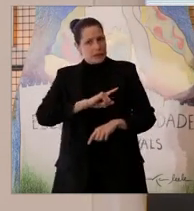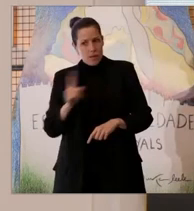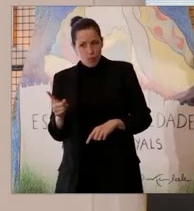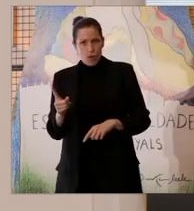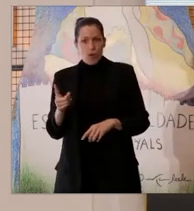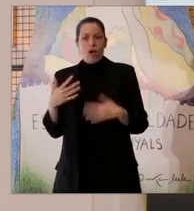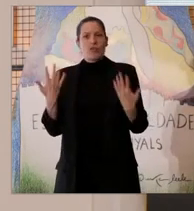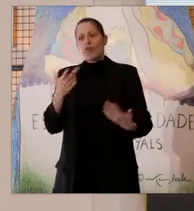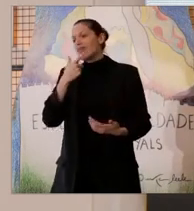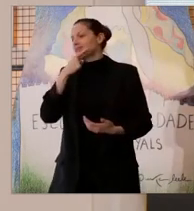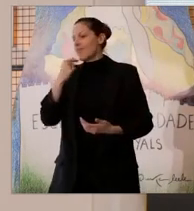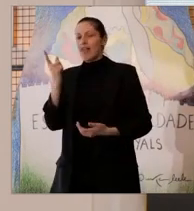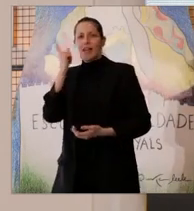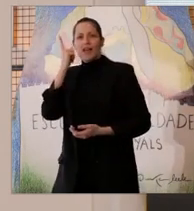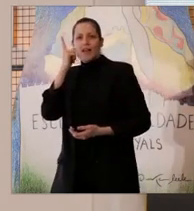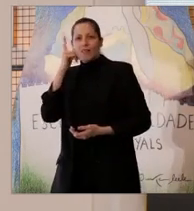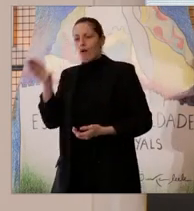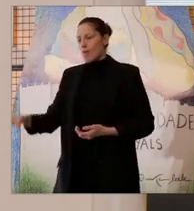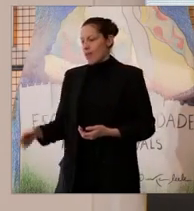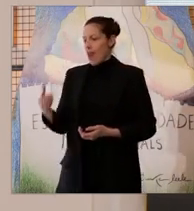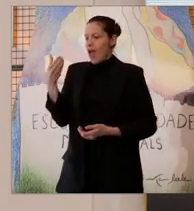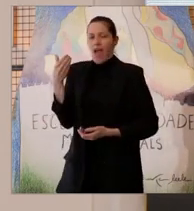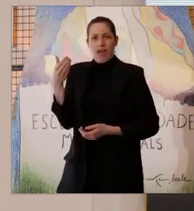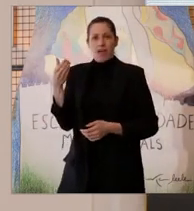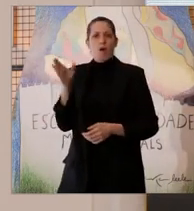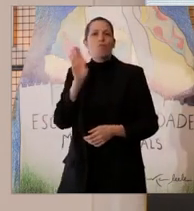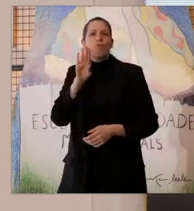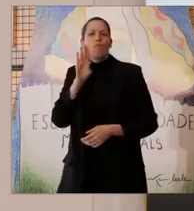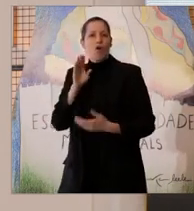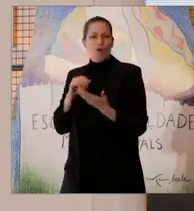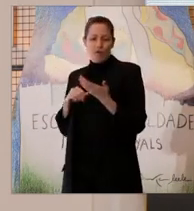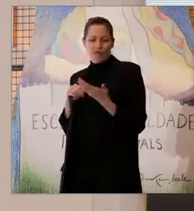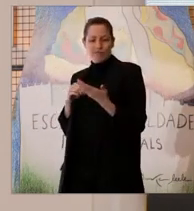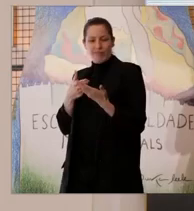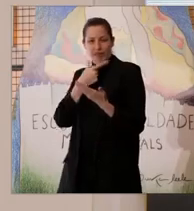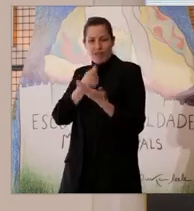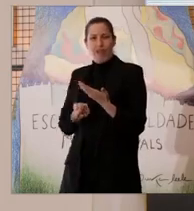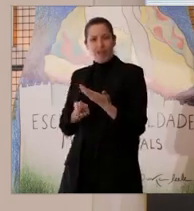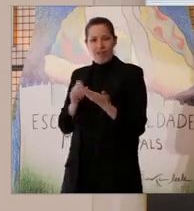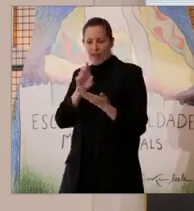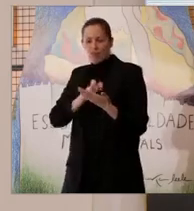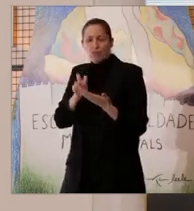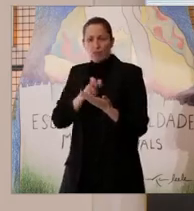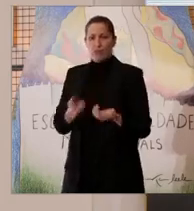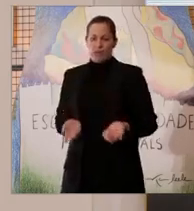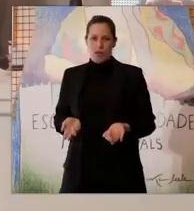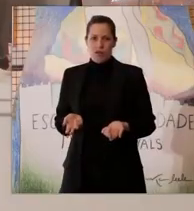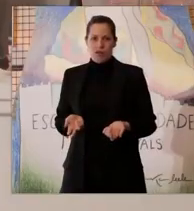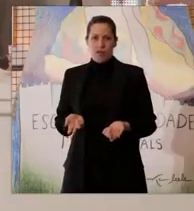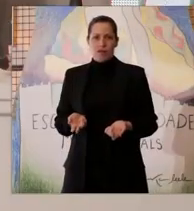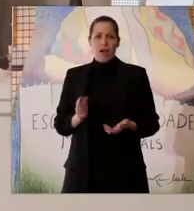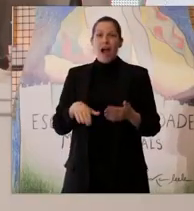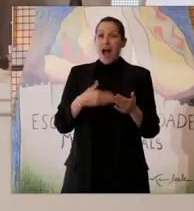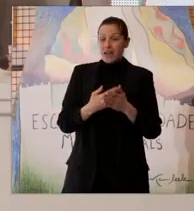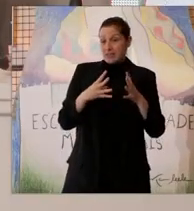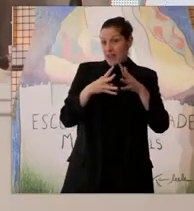antes y el porno es de un acceso brutal es un negocio o sea bueno en Estados Unidos cotiza en bolsa pero